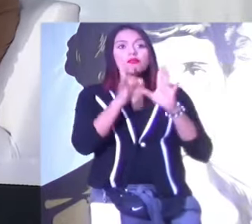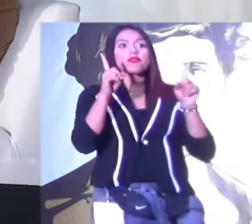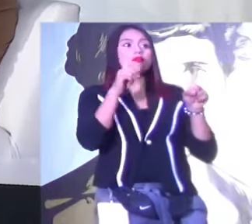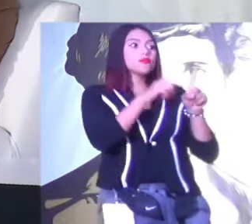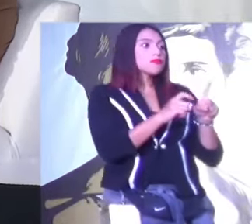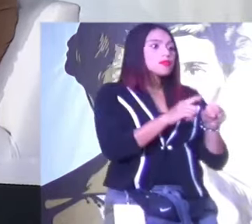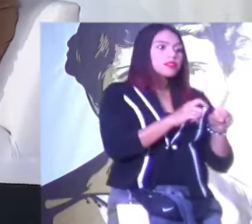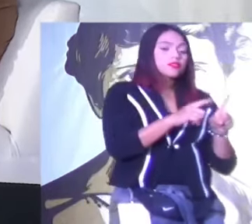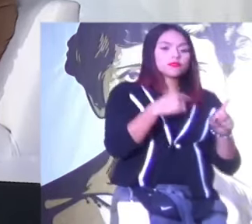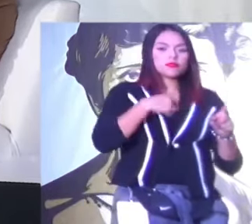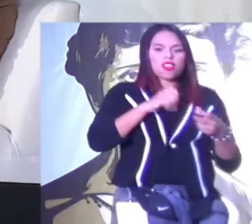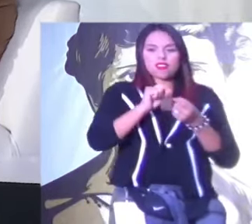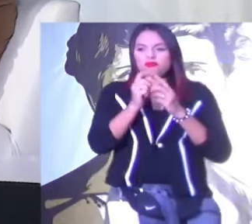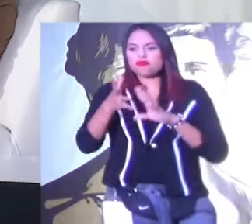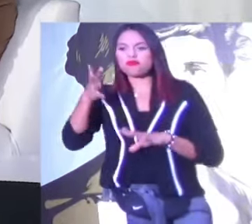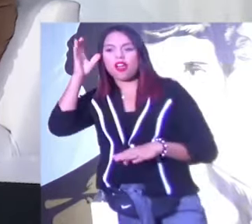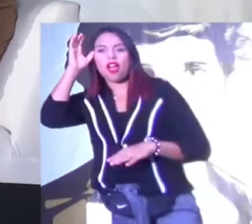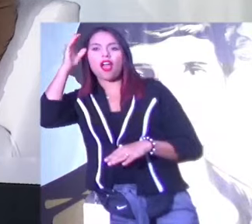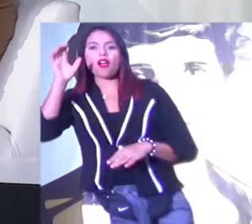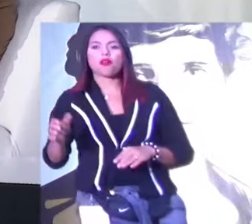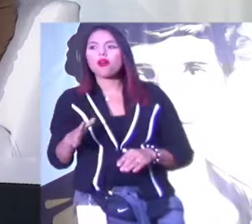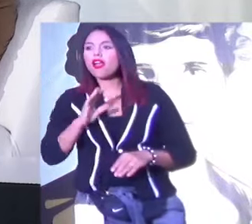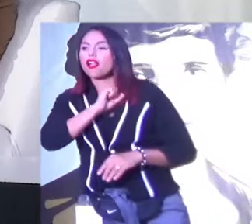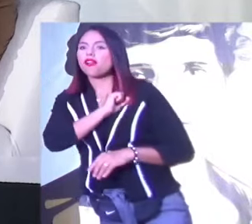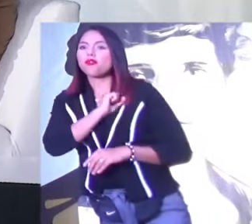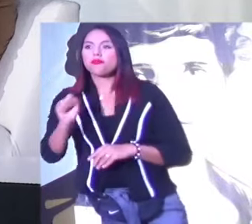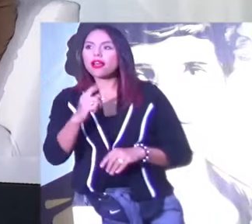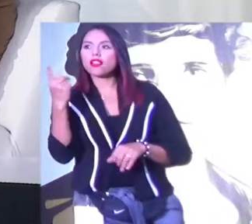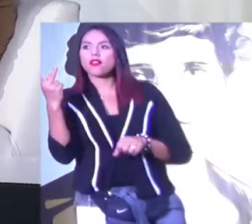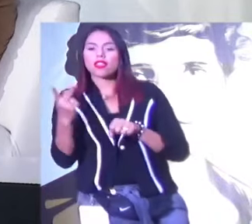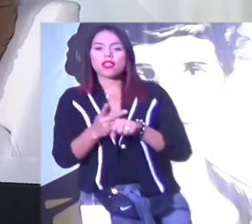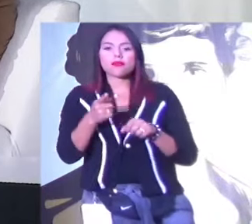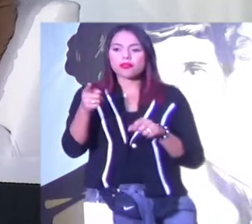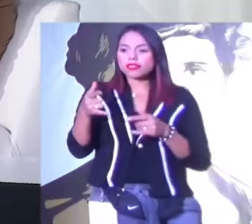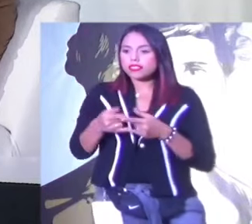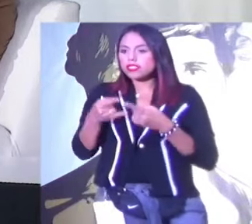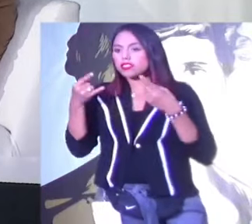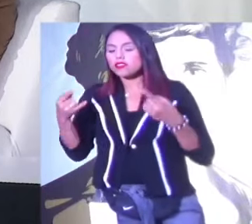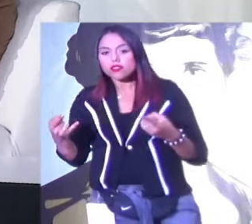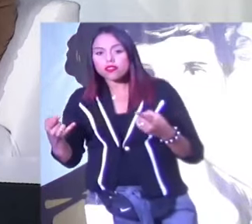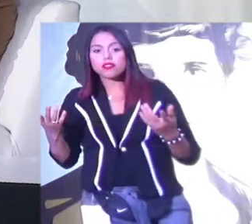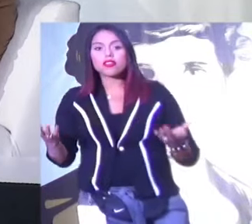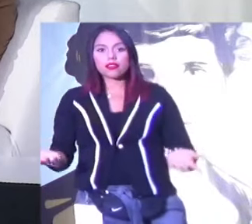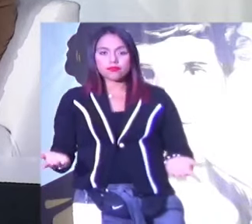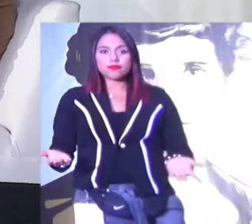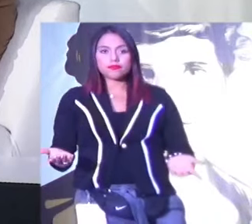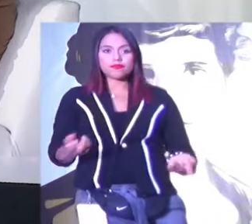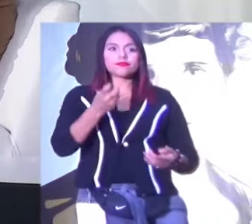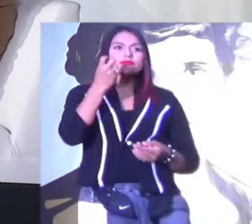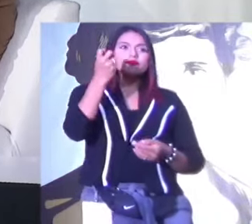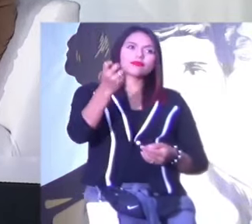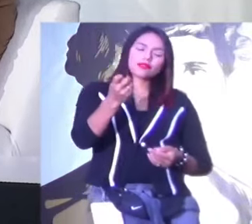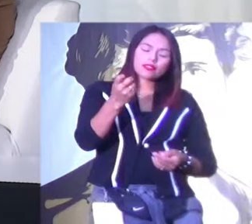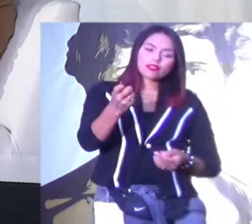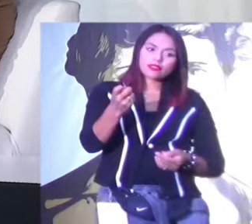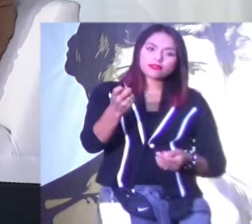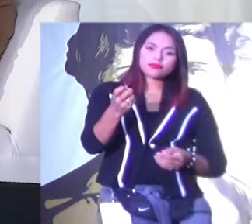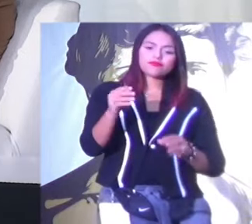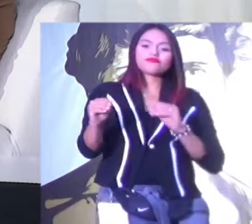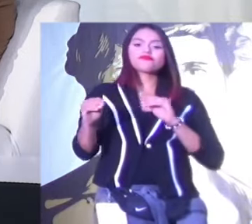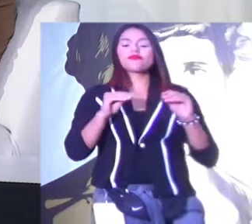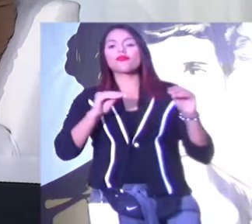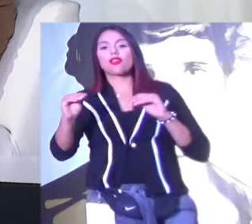decido volverlo cruel y ruin para ver qué pasa en la historia, de qué manera responde. Y es el tipo de manejos. No,